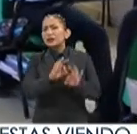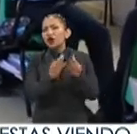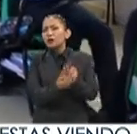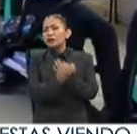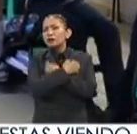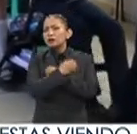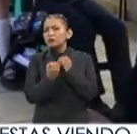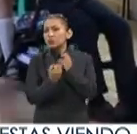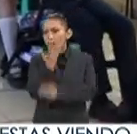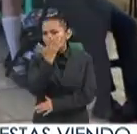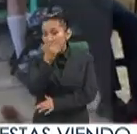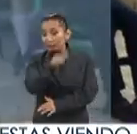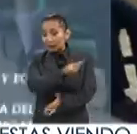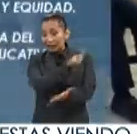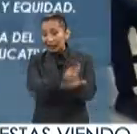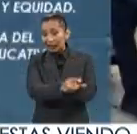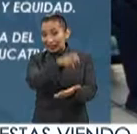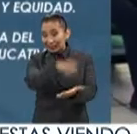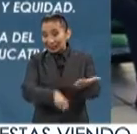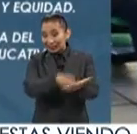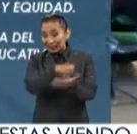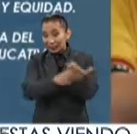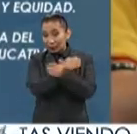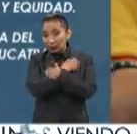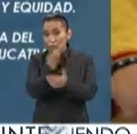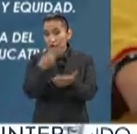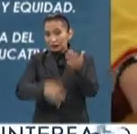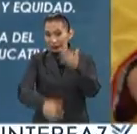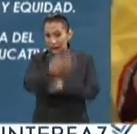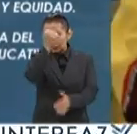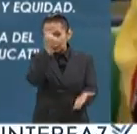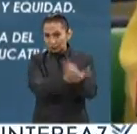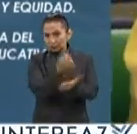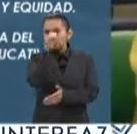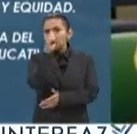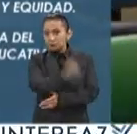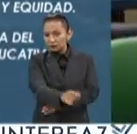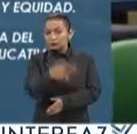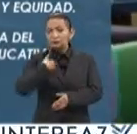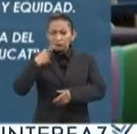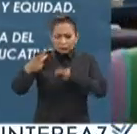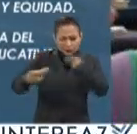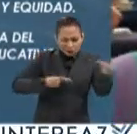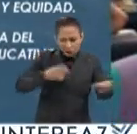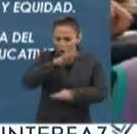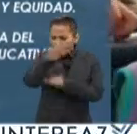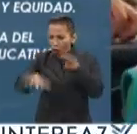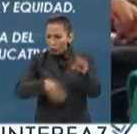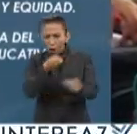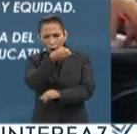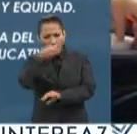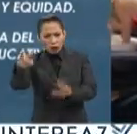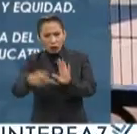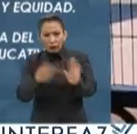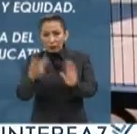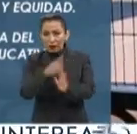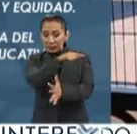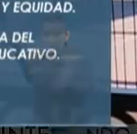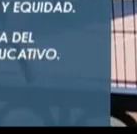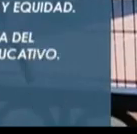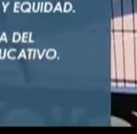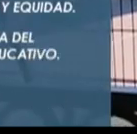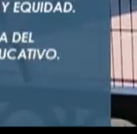modelo? La reforma educativa aprobada en 2013 trajo consigo la reorganización del sistema educativo en 5